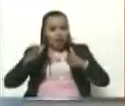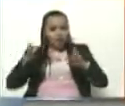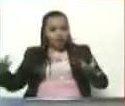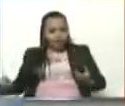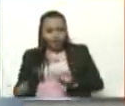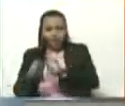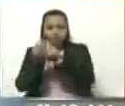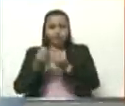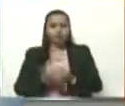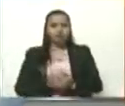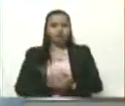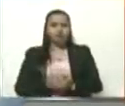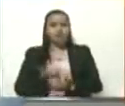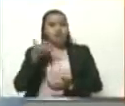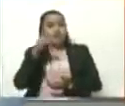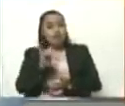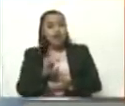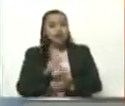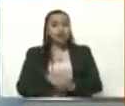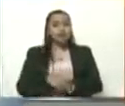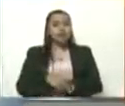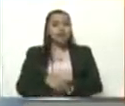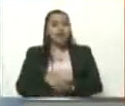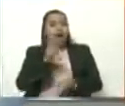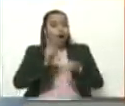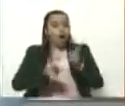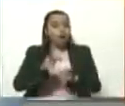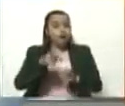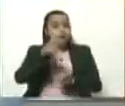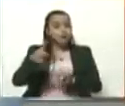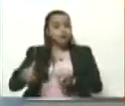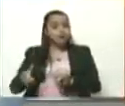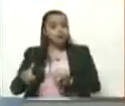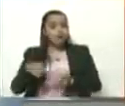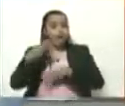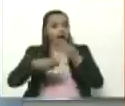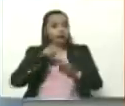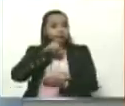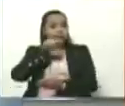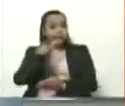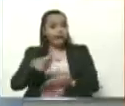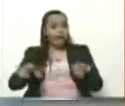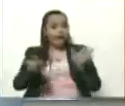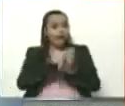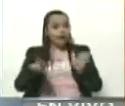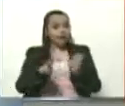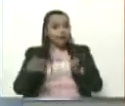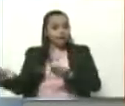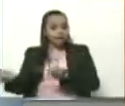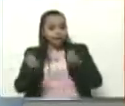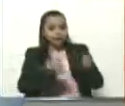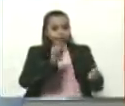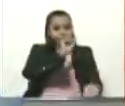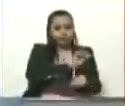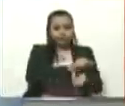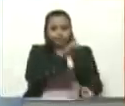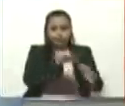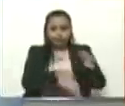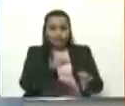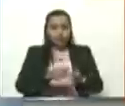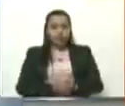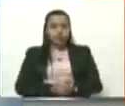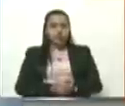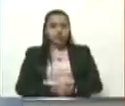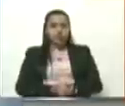y serán judicializados si es el caso cada uno de los las denuncias